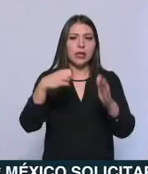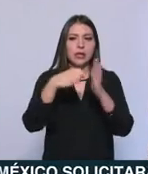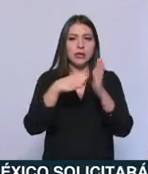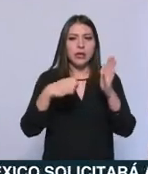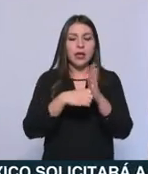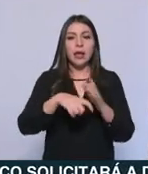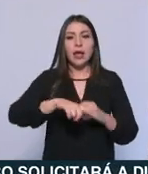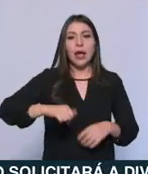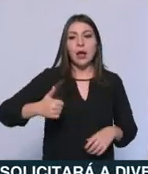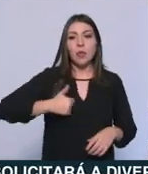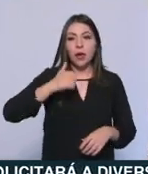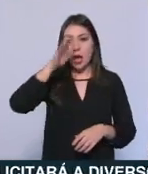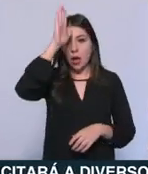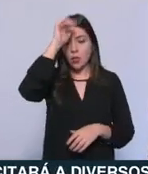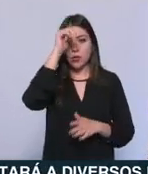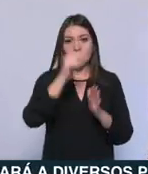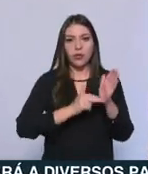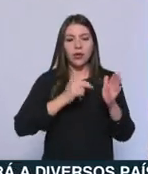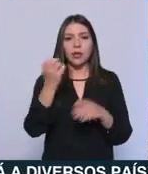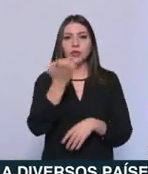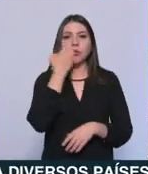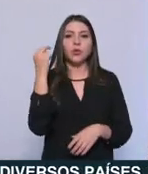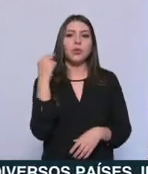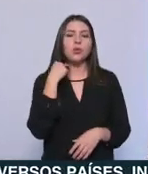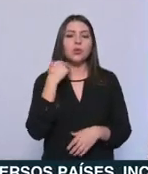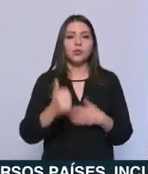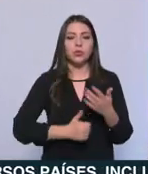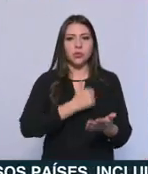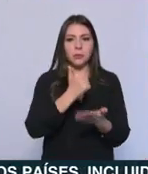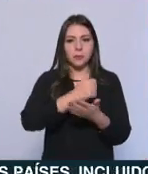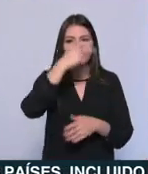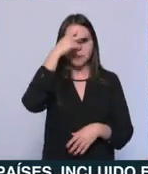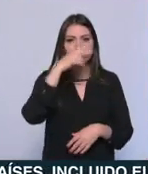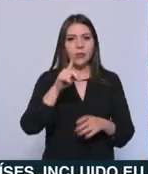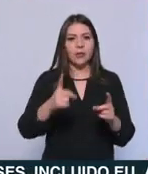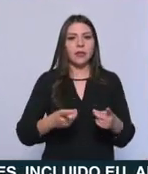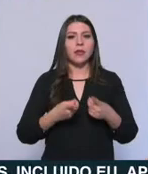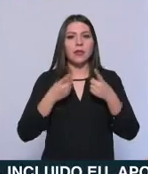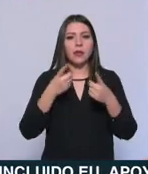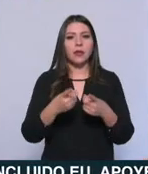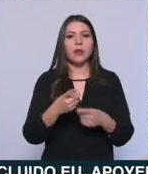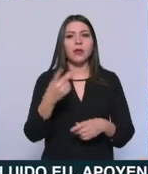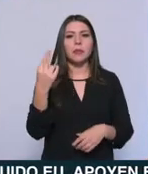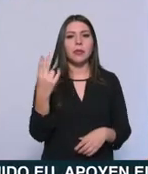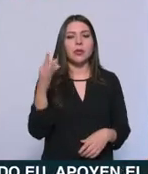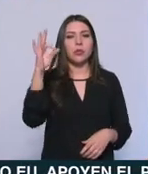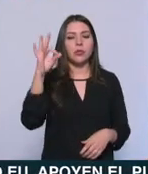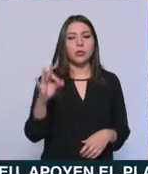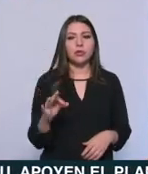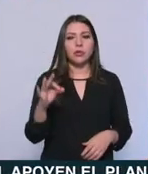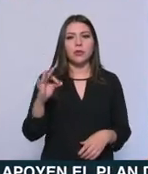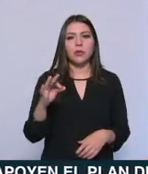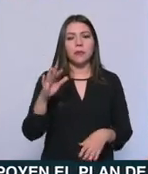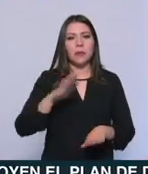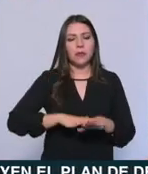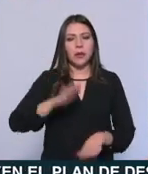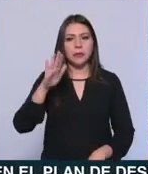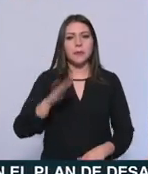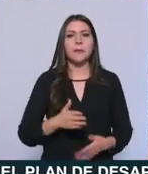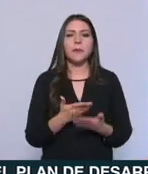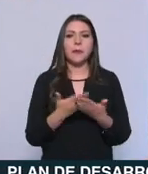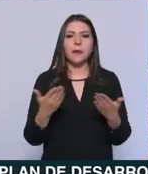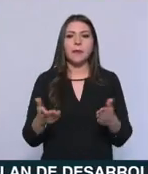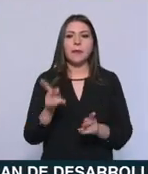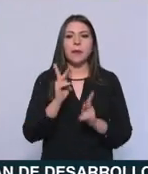del convenio que se firmó con el Colegio de Notarios de la Ciudad de México, que otorga hasta un 25% de descuento. Y precisamente